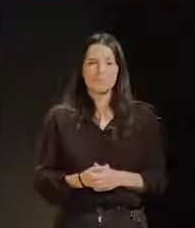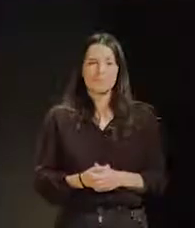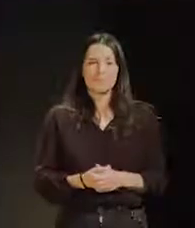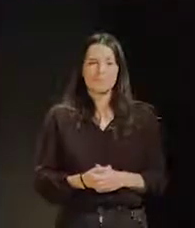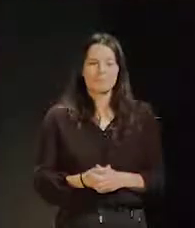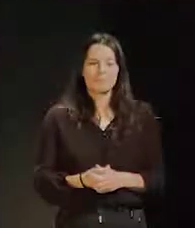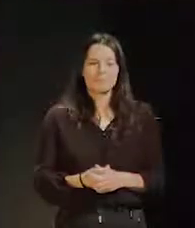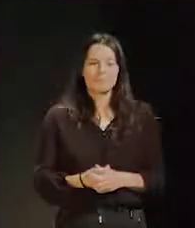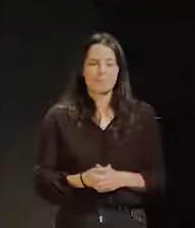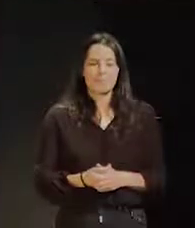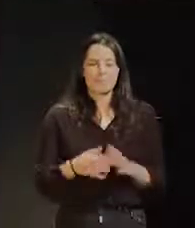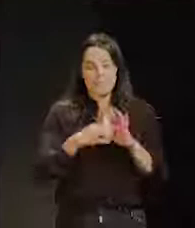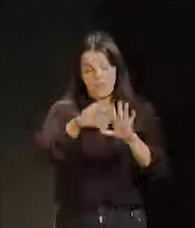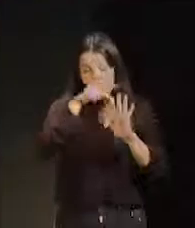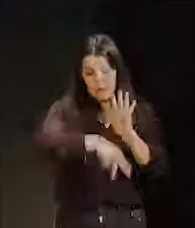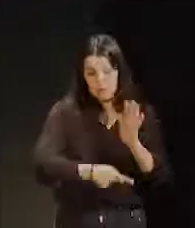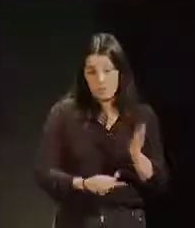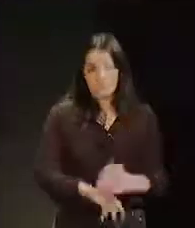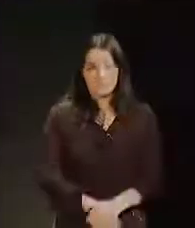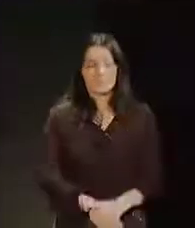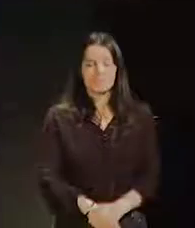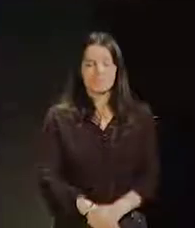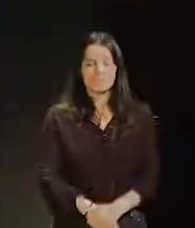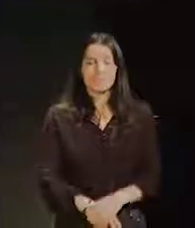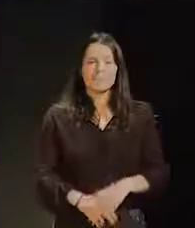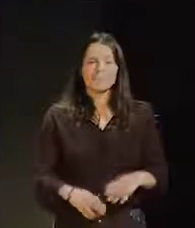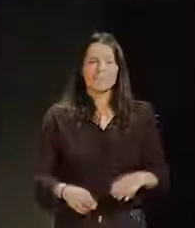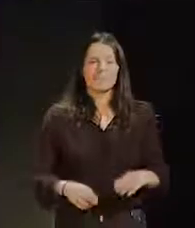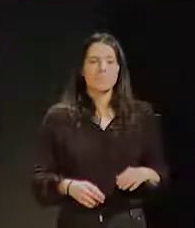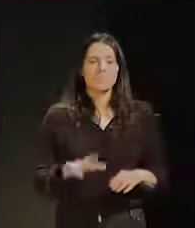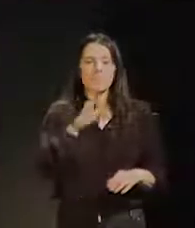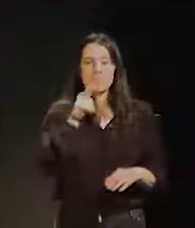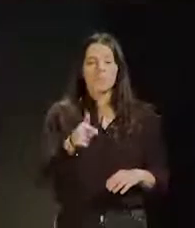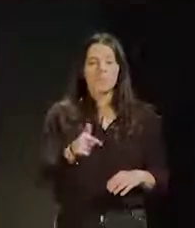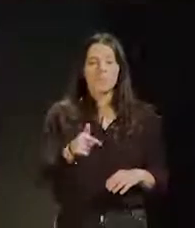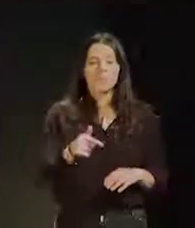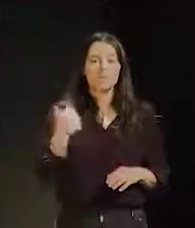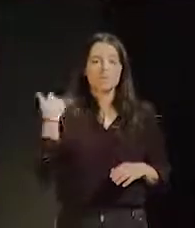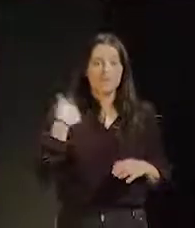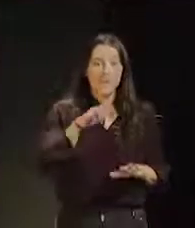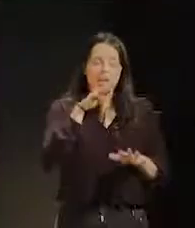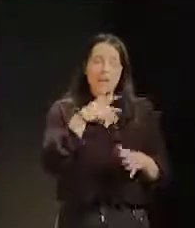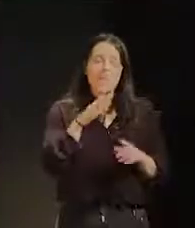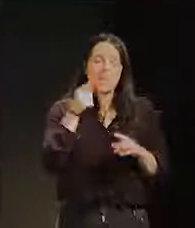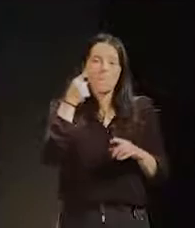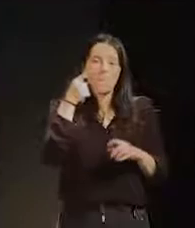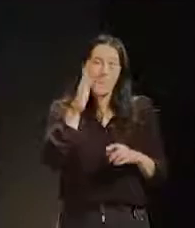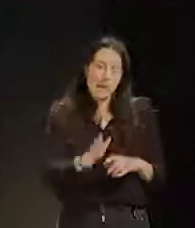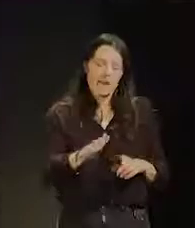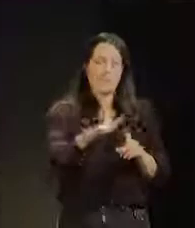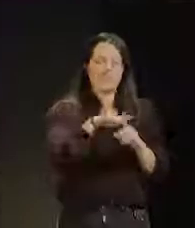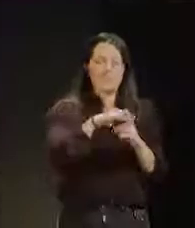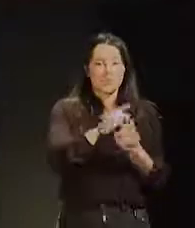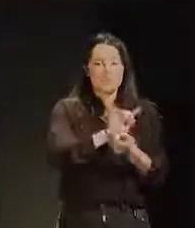normativos. No sé. Normativo. Y por eso, sí, cualcosa está cambiando, pero